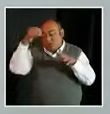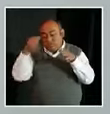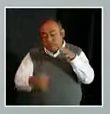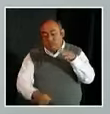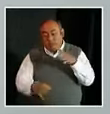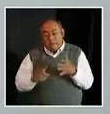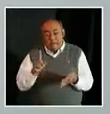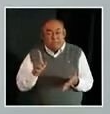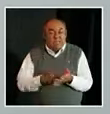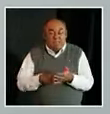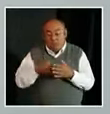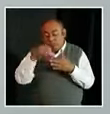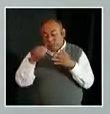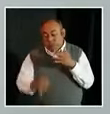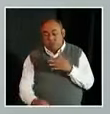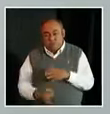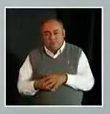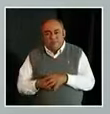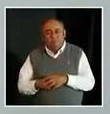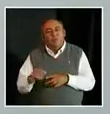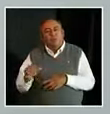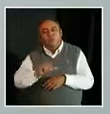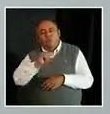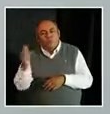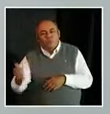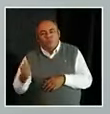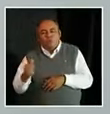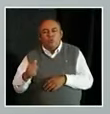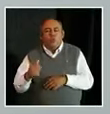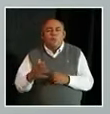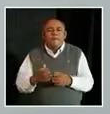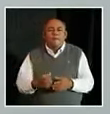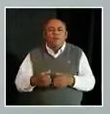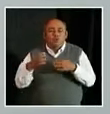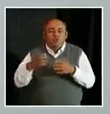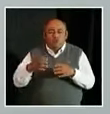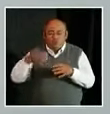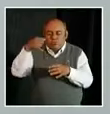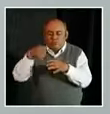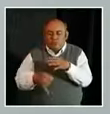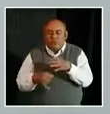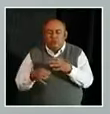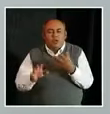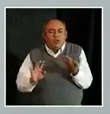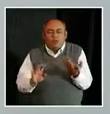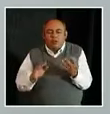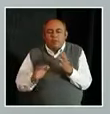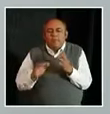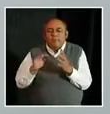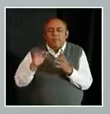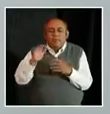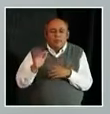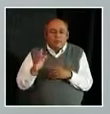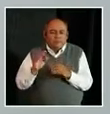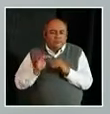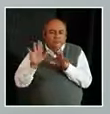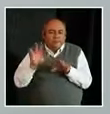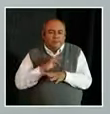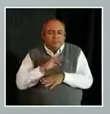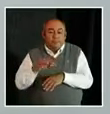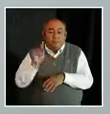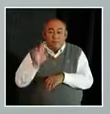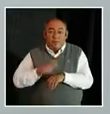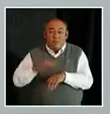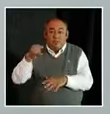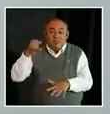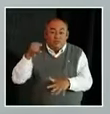los pozos someros que están mucho más arriba es mucho más fácil también tener precisión. En los pozos